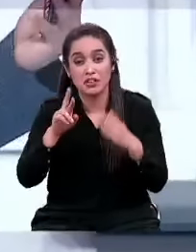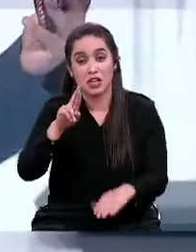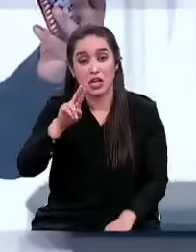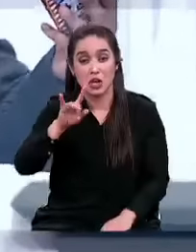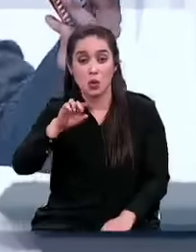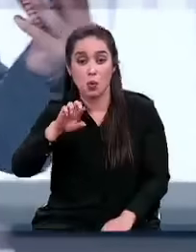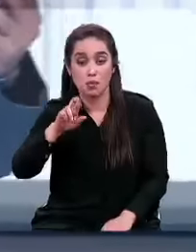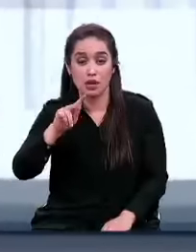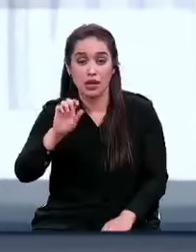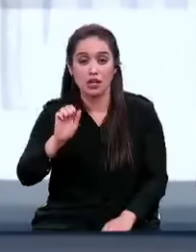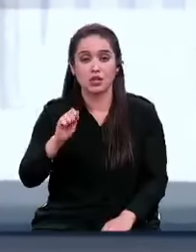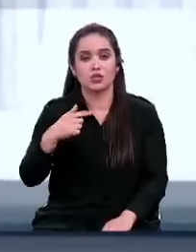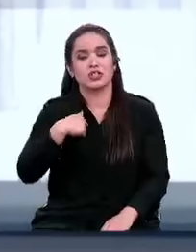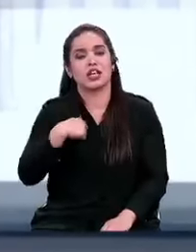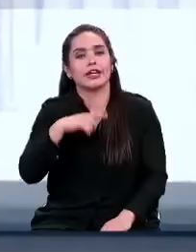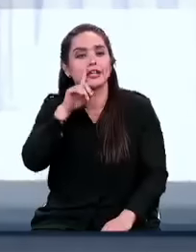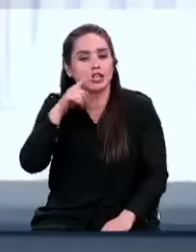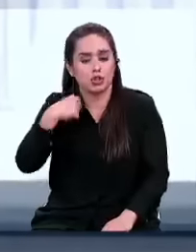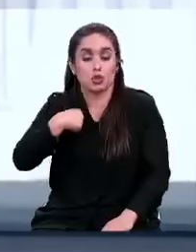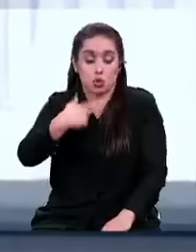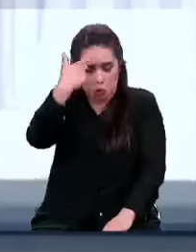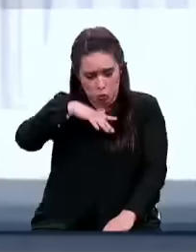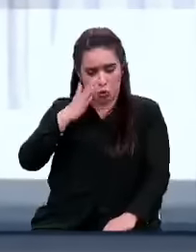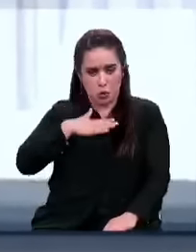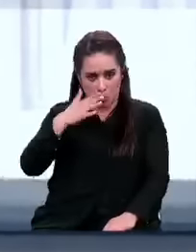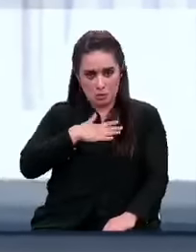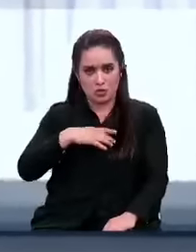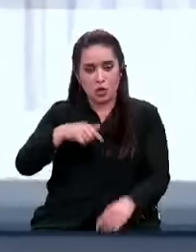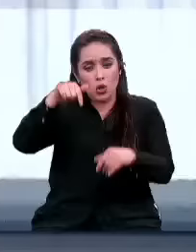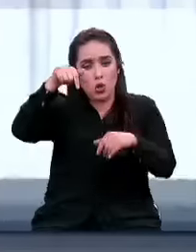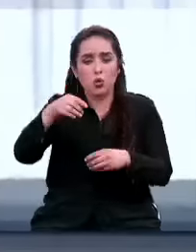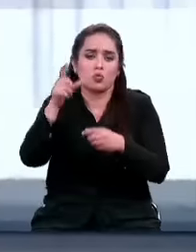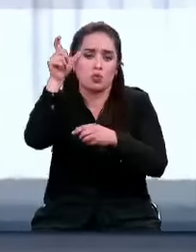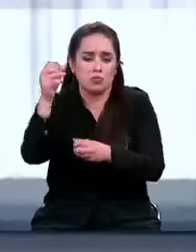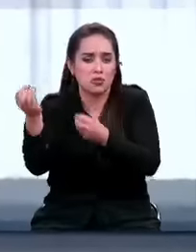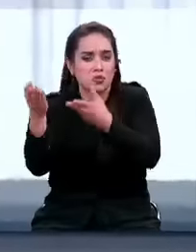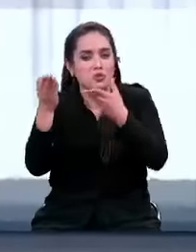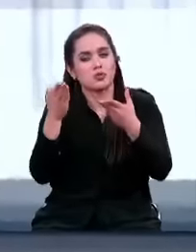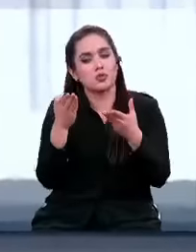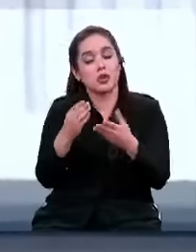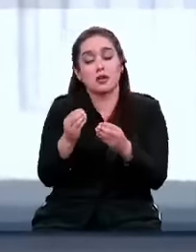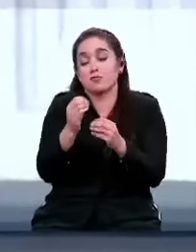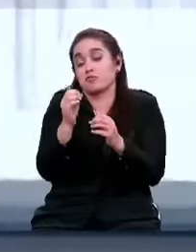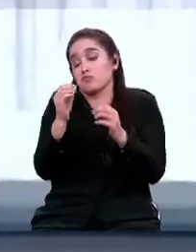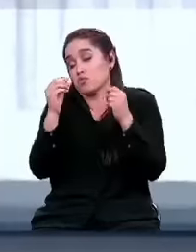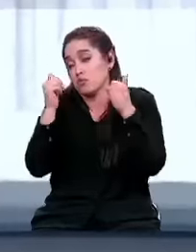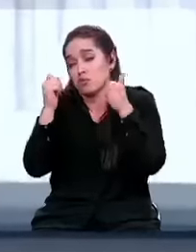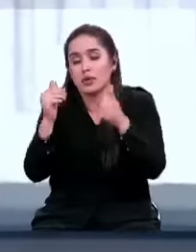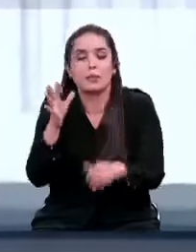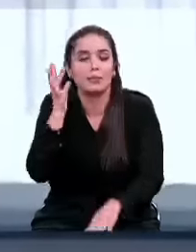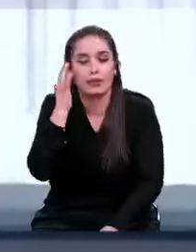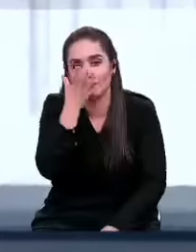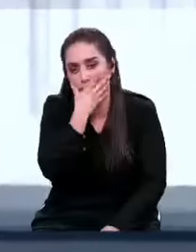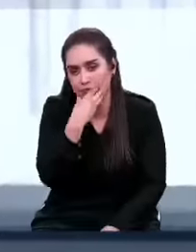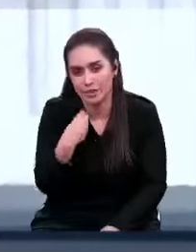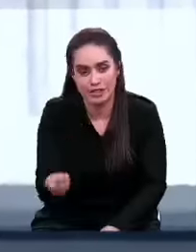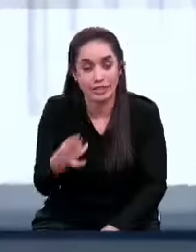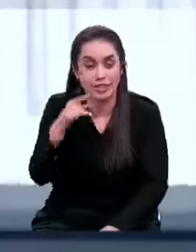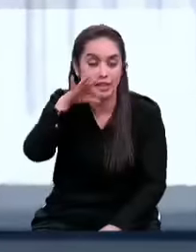o sea, de mí mismo. Hoy con una excelente invitada. Una mujer linda,